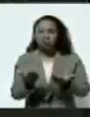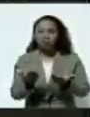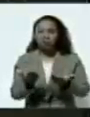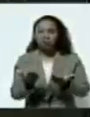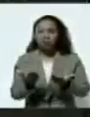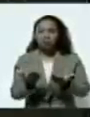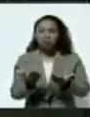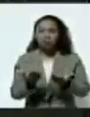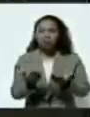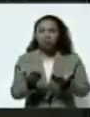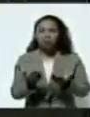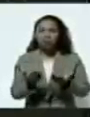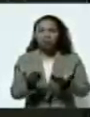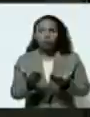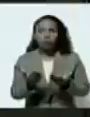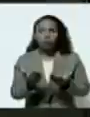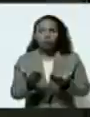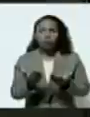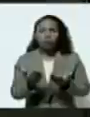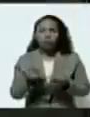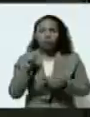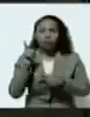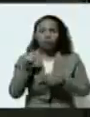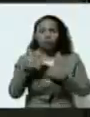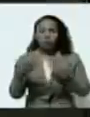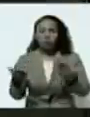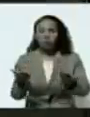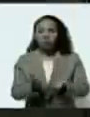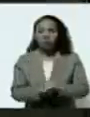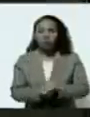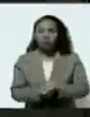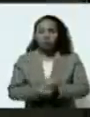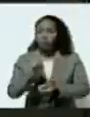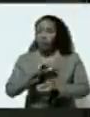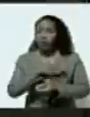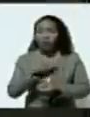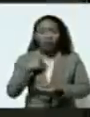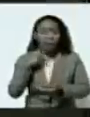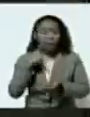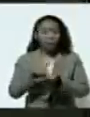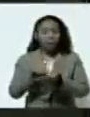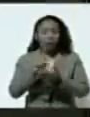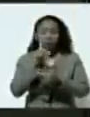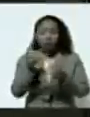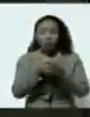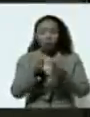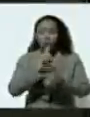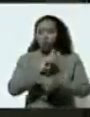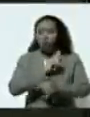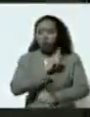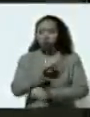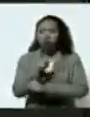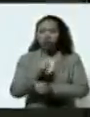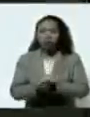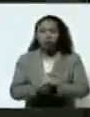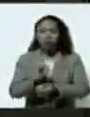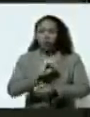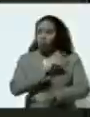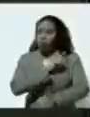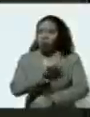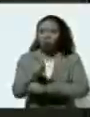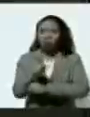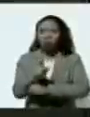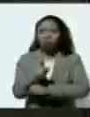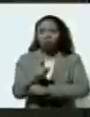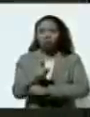de extemporáneo eso? Si no quiere participar un sector, no es obligado. No es obligado que